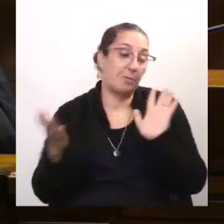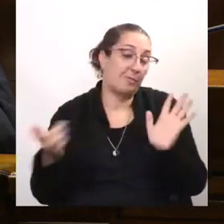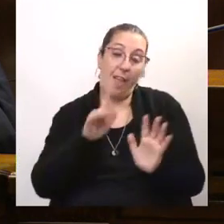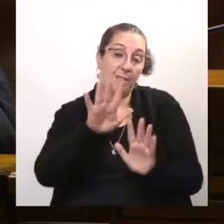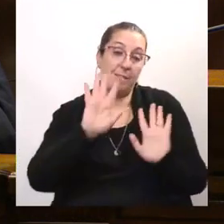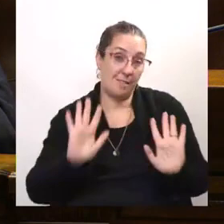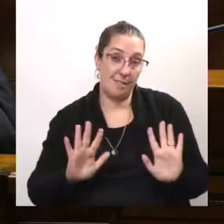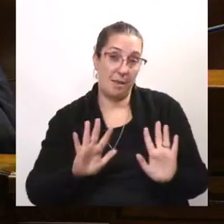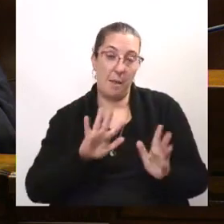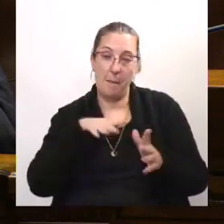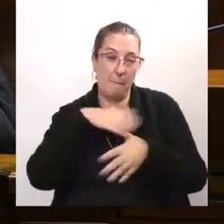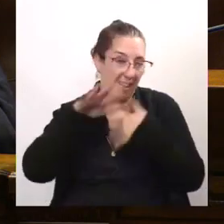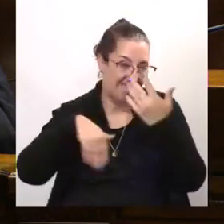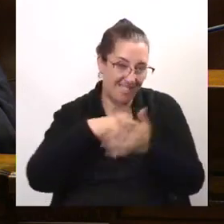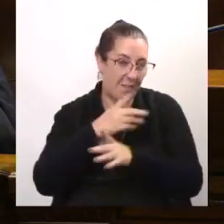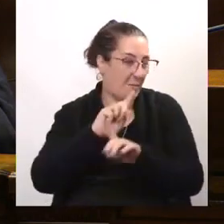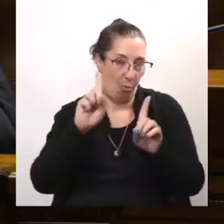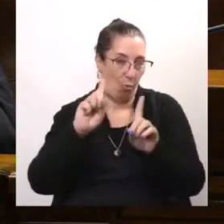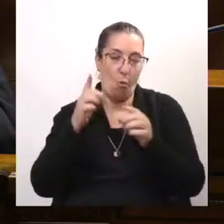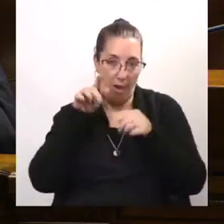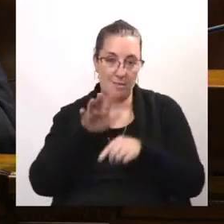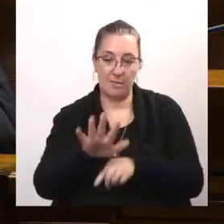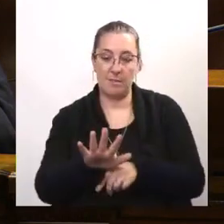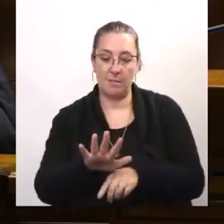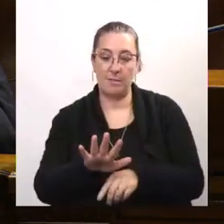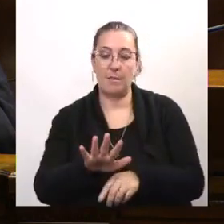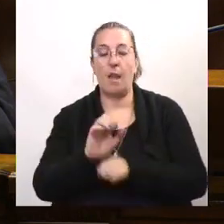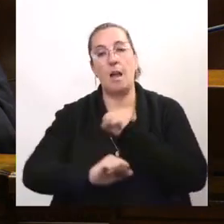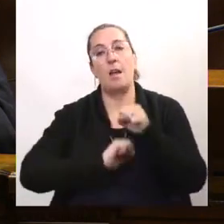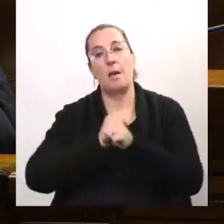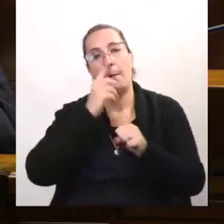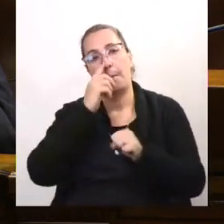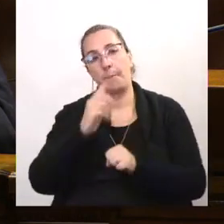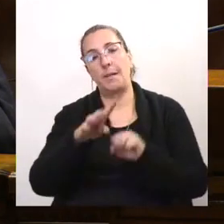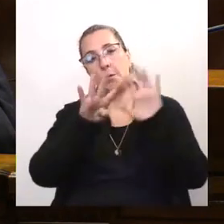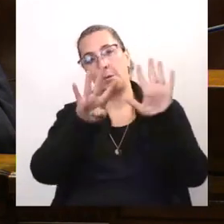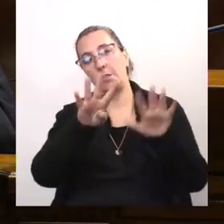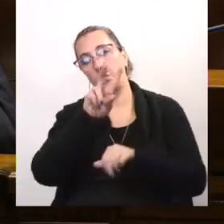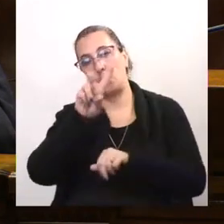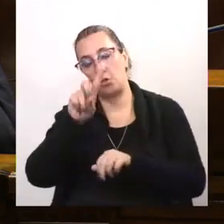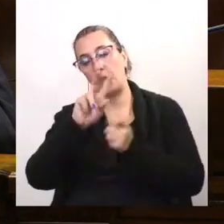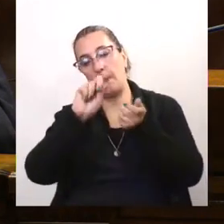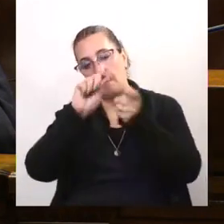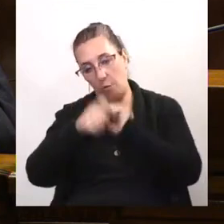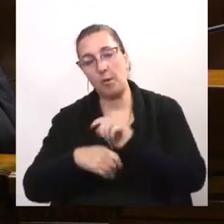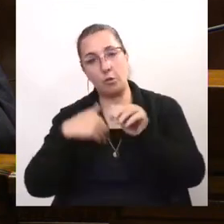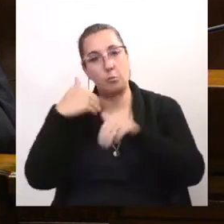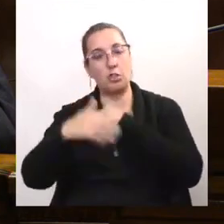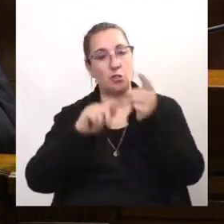hizo. Y en el año 1912, reformando el proceso de reforma, inicia el proceso de la